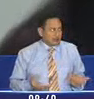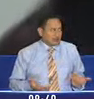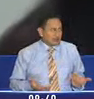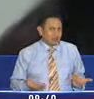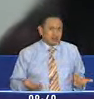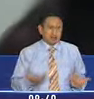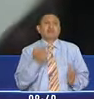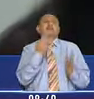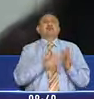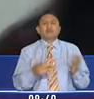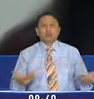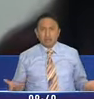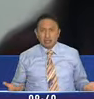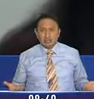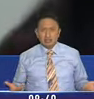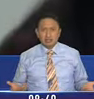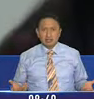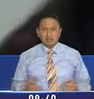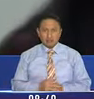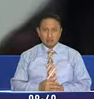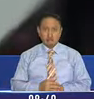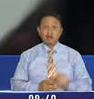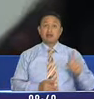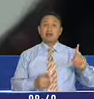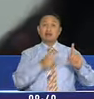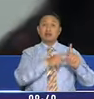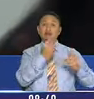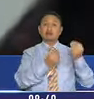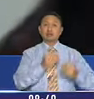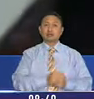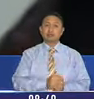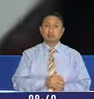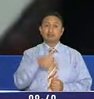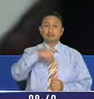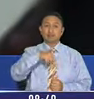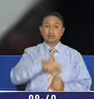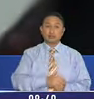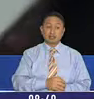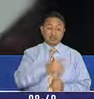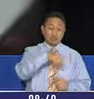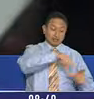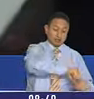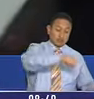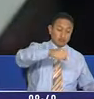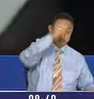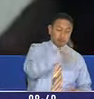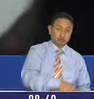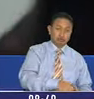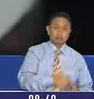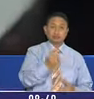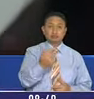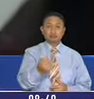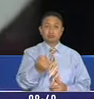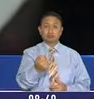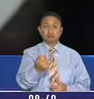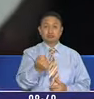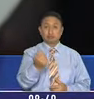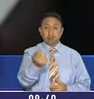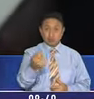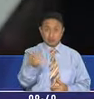como, loco, ¿qué te pasa? Y esta persona lo que hizo es conseguir una botella que estaba en el suelo y romperla en un poste